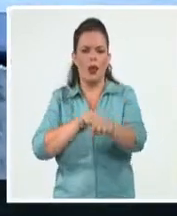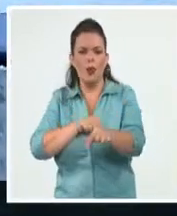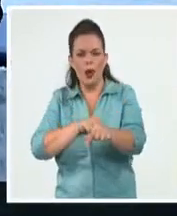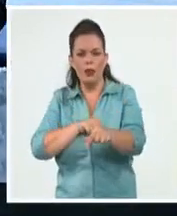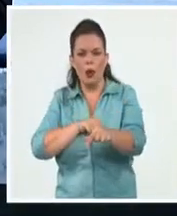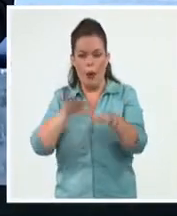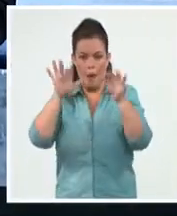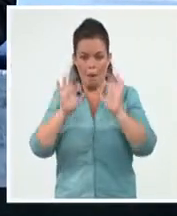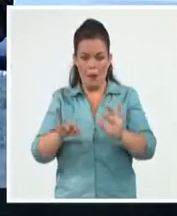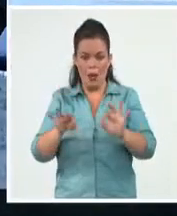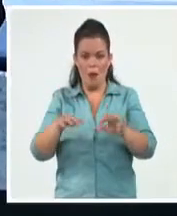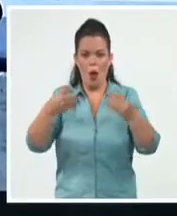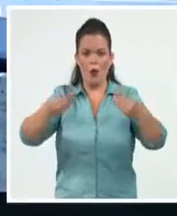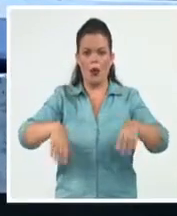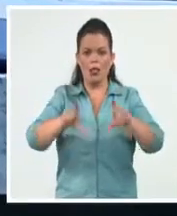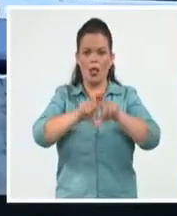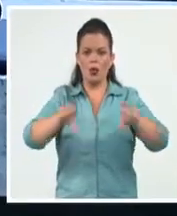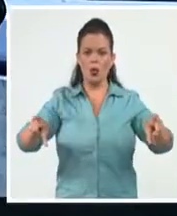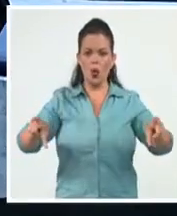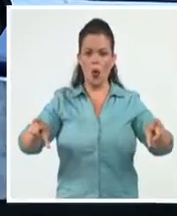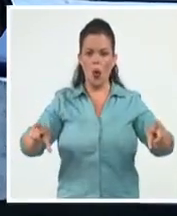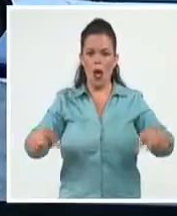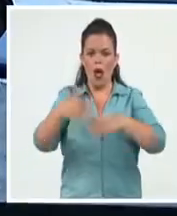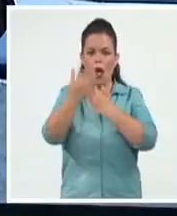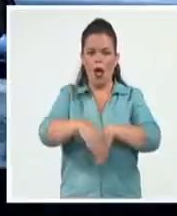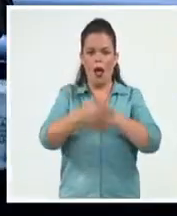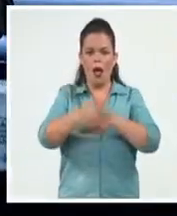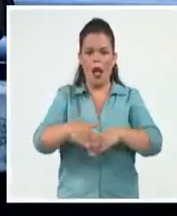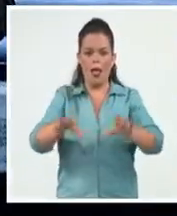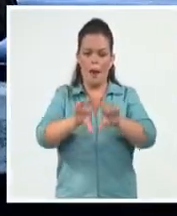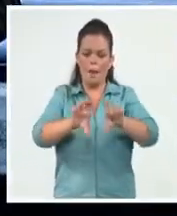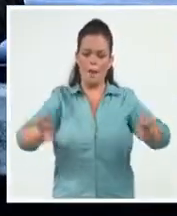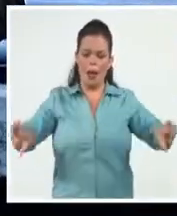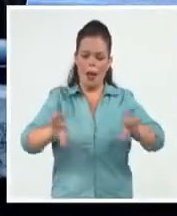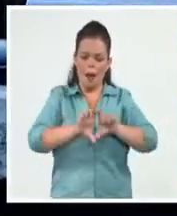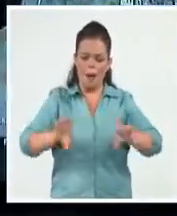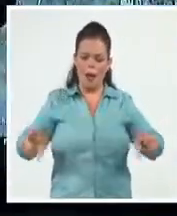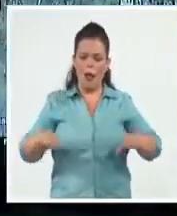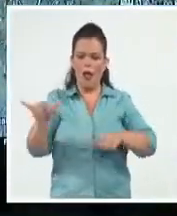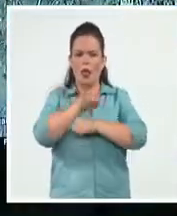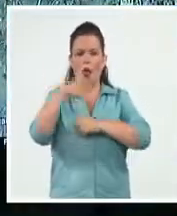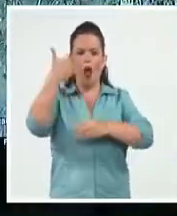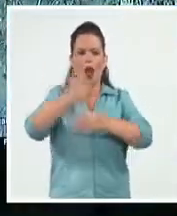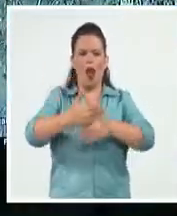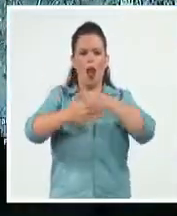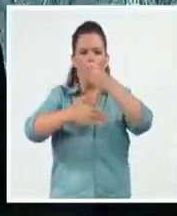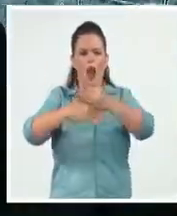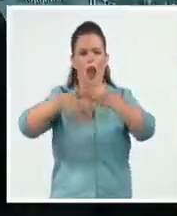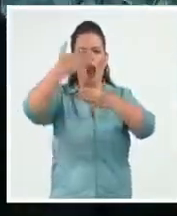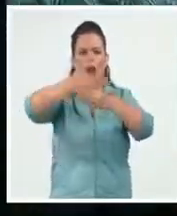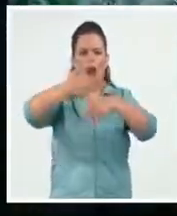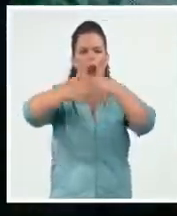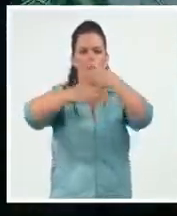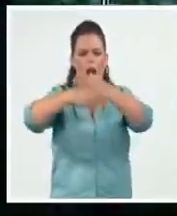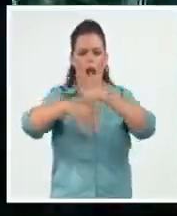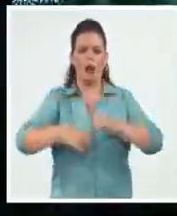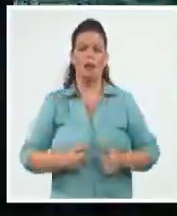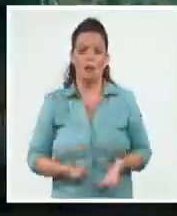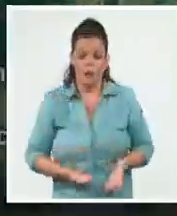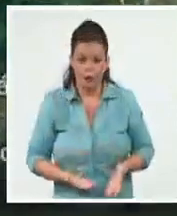carreteras próximas, como también la propia pista del aeropuerto internacional José Martí. Escuchemos. Aquí está incluso